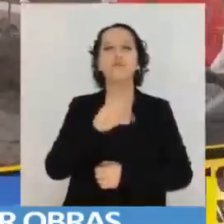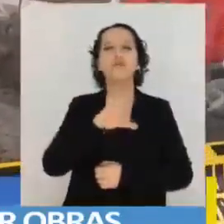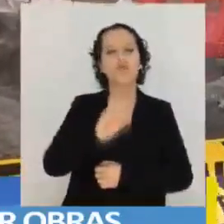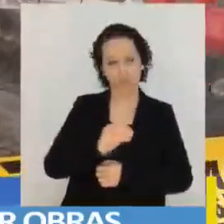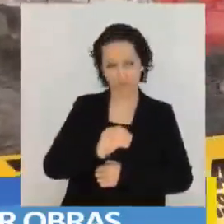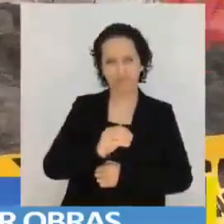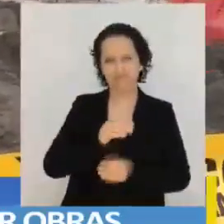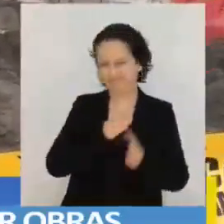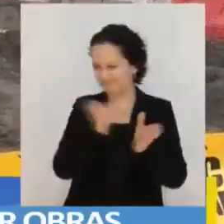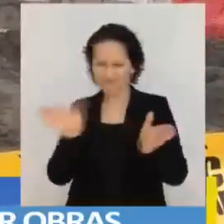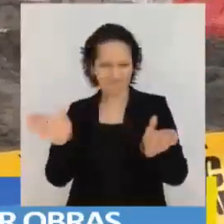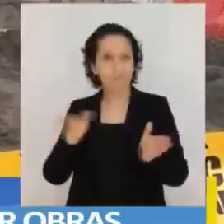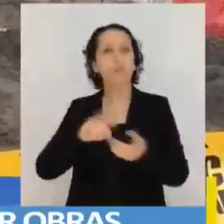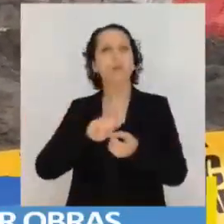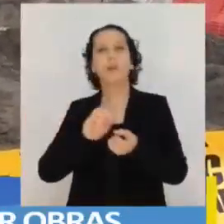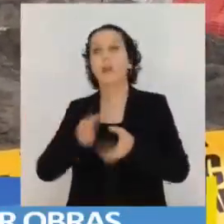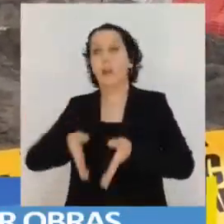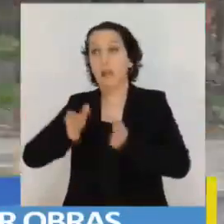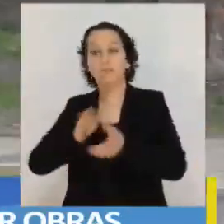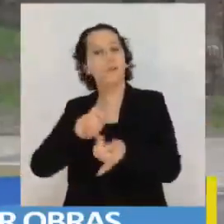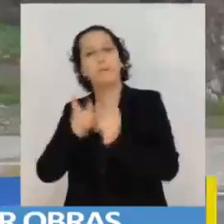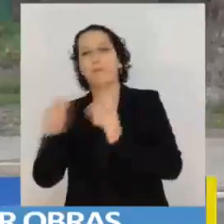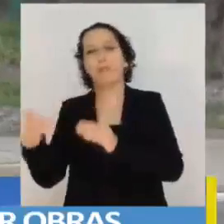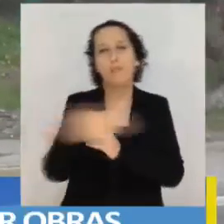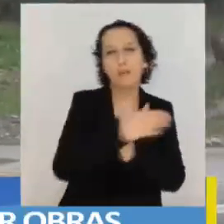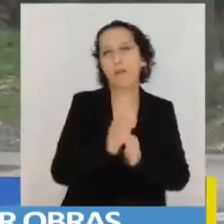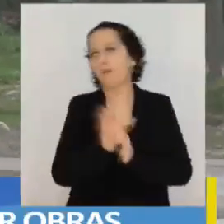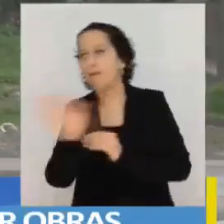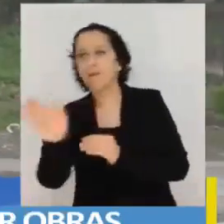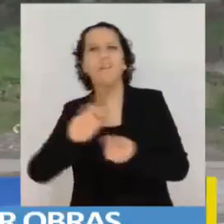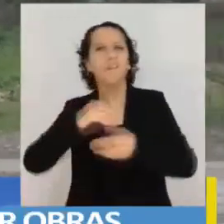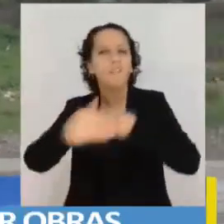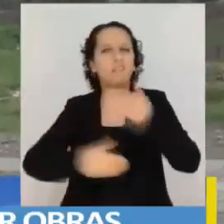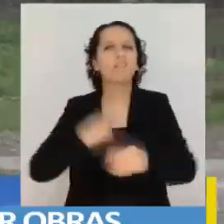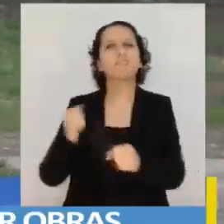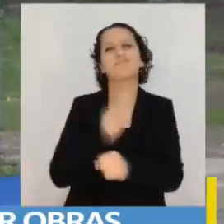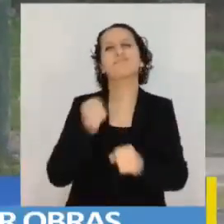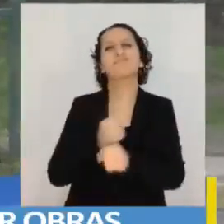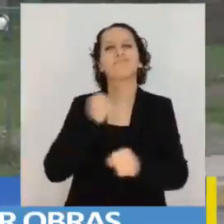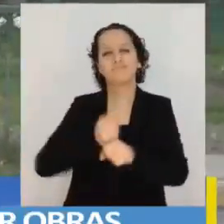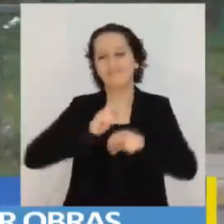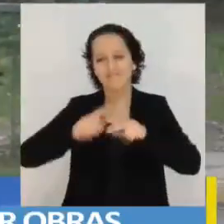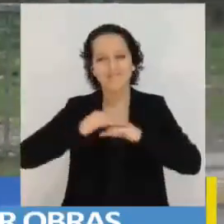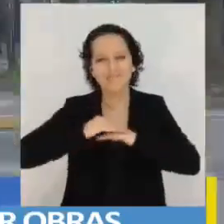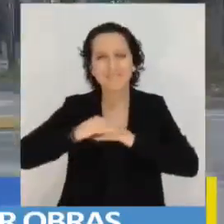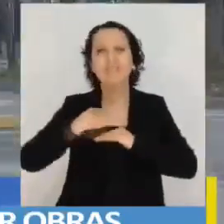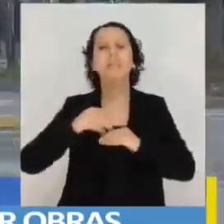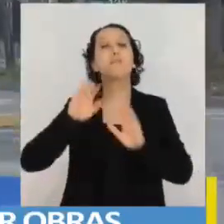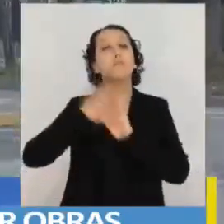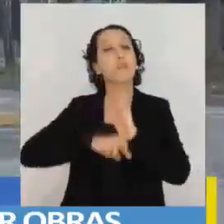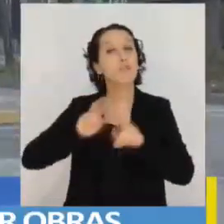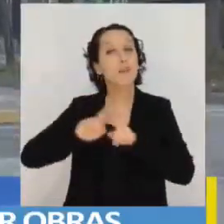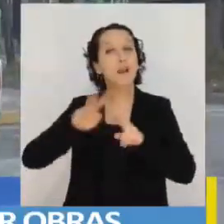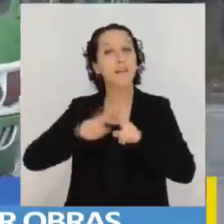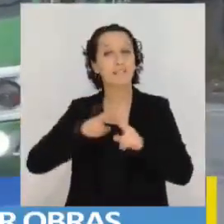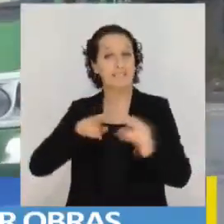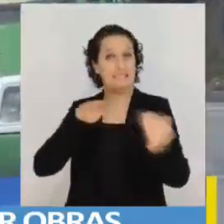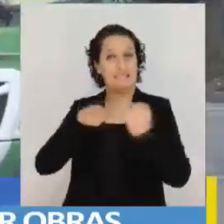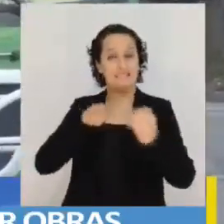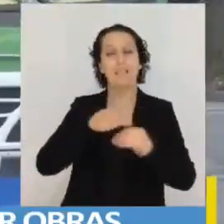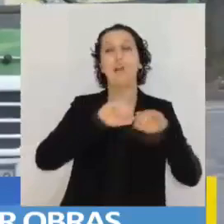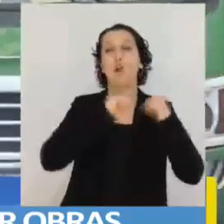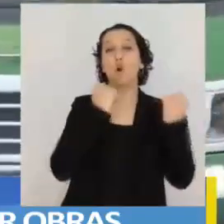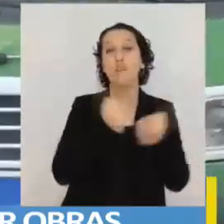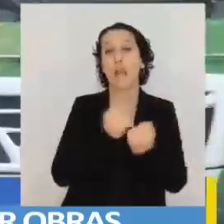los desvíos de tránsito que permitirán seguir avanzando con las obras de mejoramiento del proyecto parvial Collao